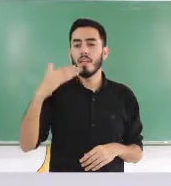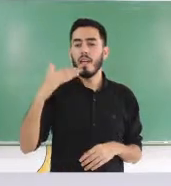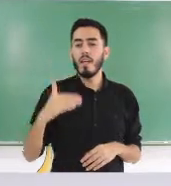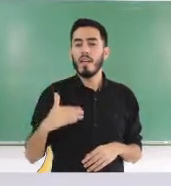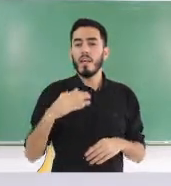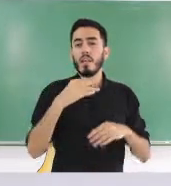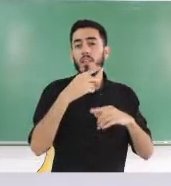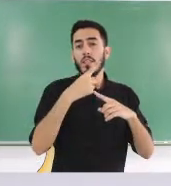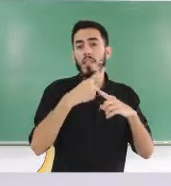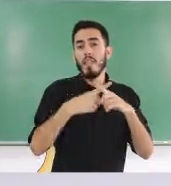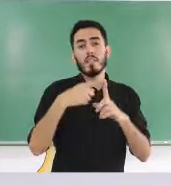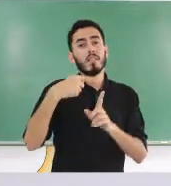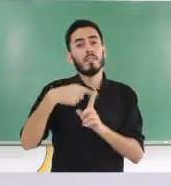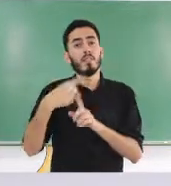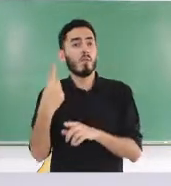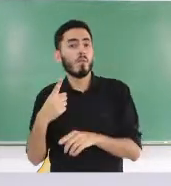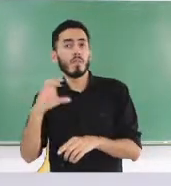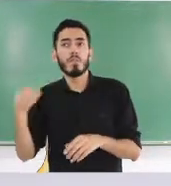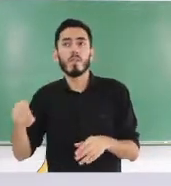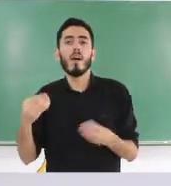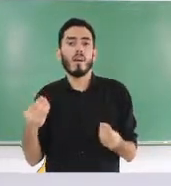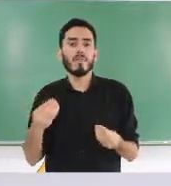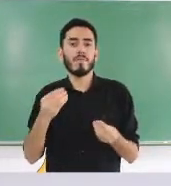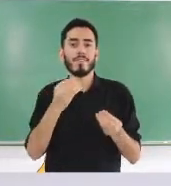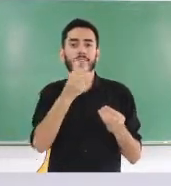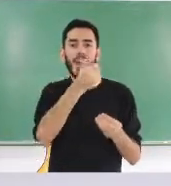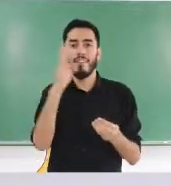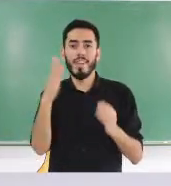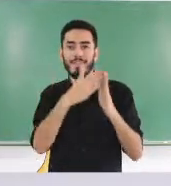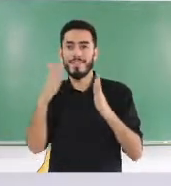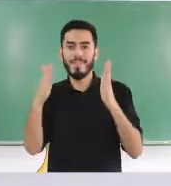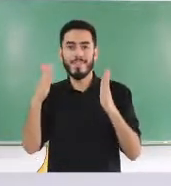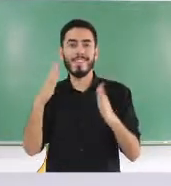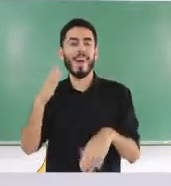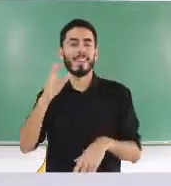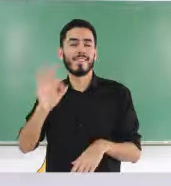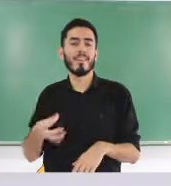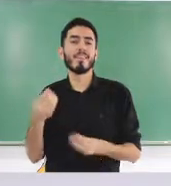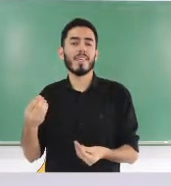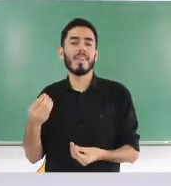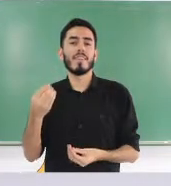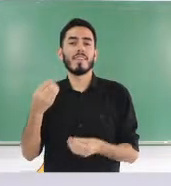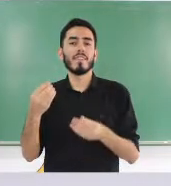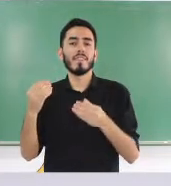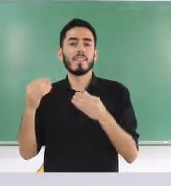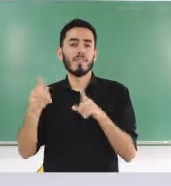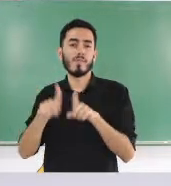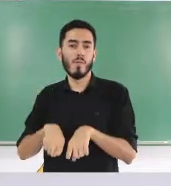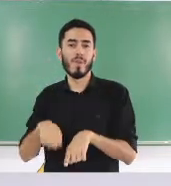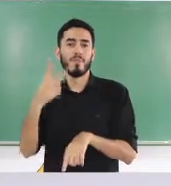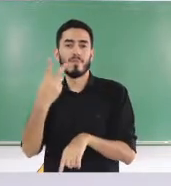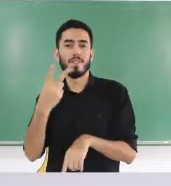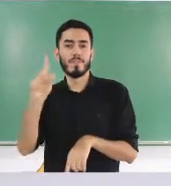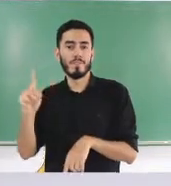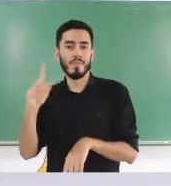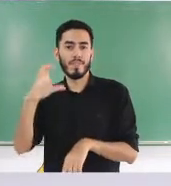centímetro, que es el segmento AB, por lo tanto, tengo 21 centímetros en total.